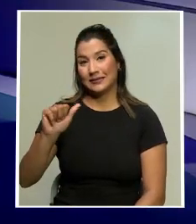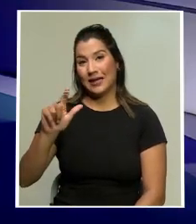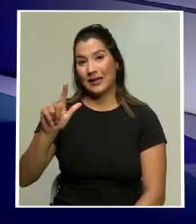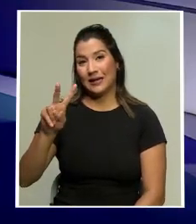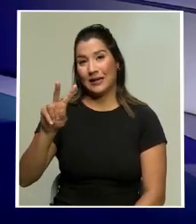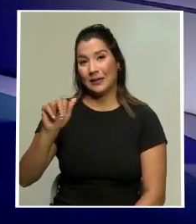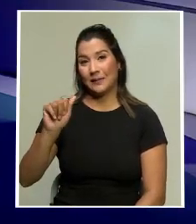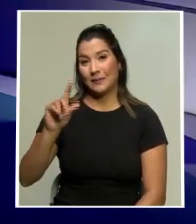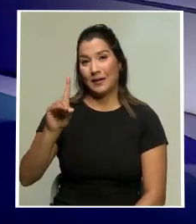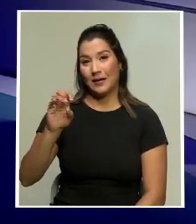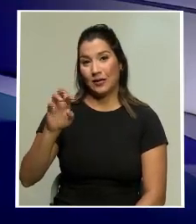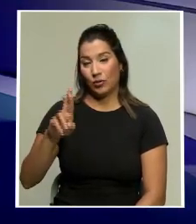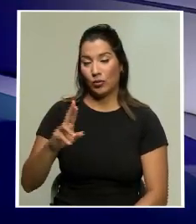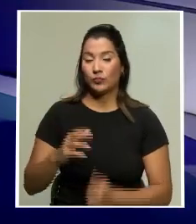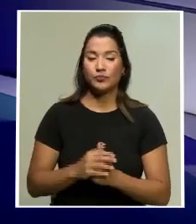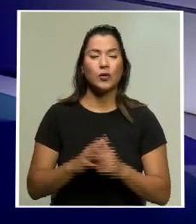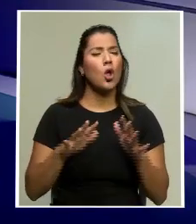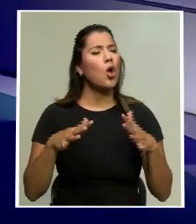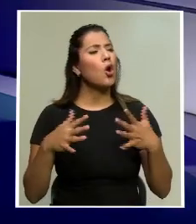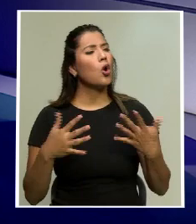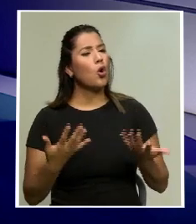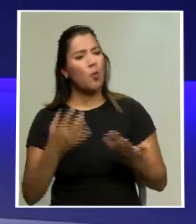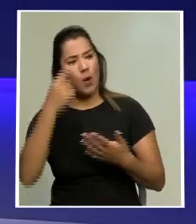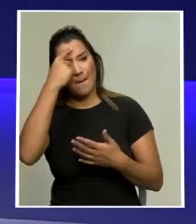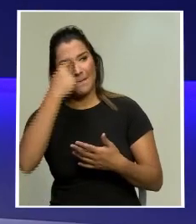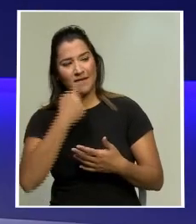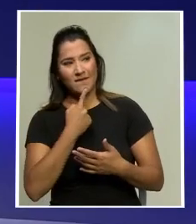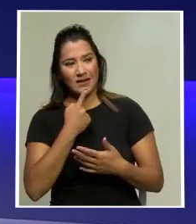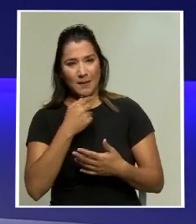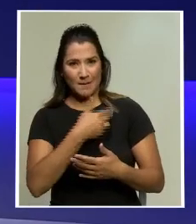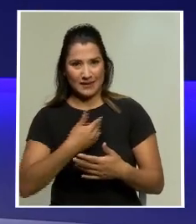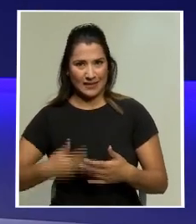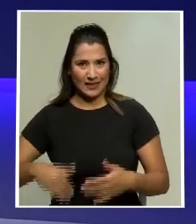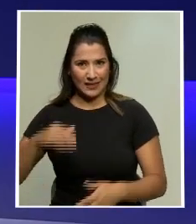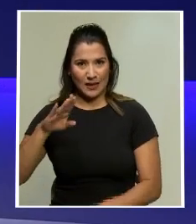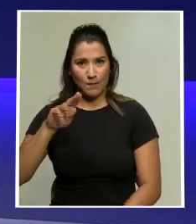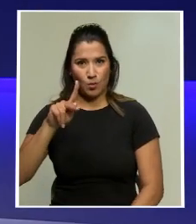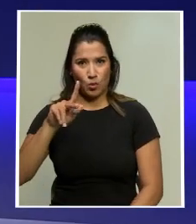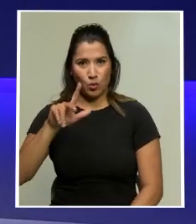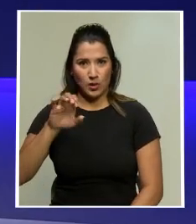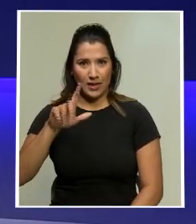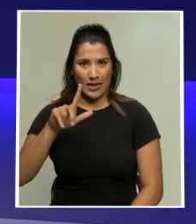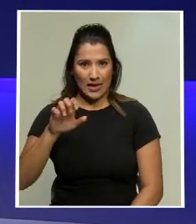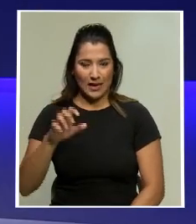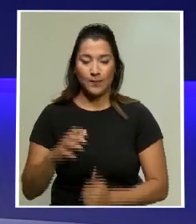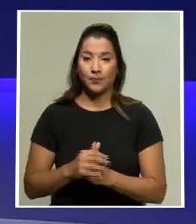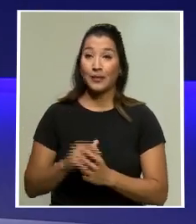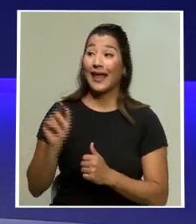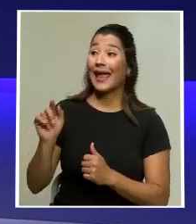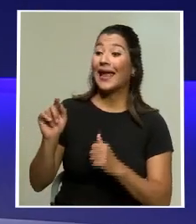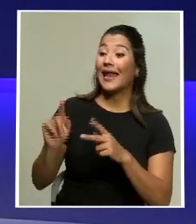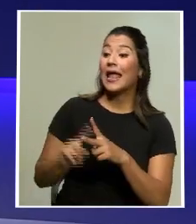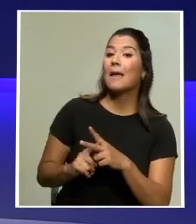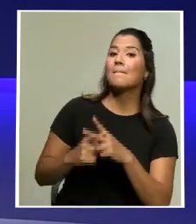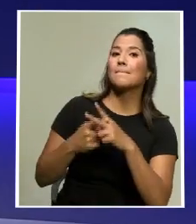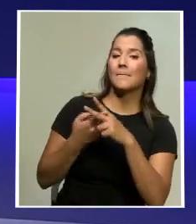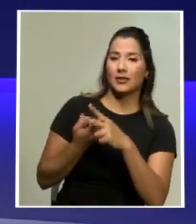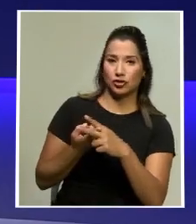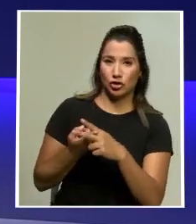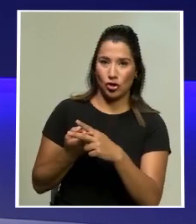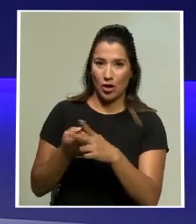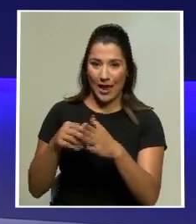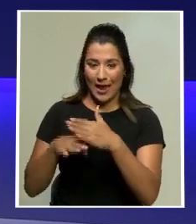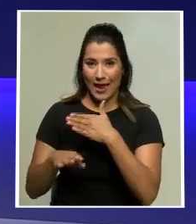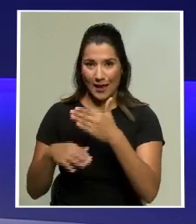A diferencia del resto de miembros, él comenzó siendo candidato,